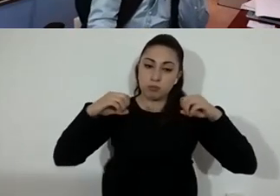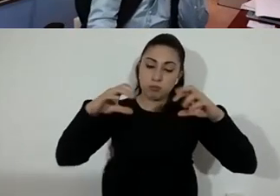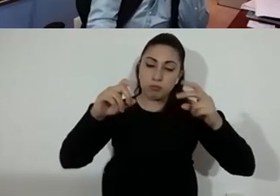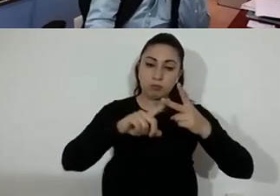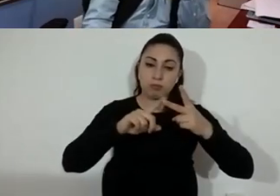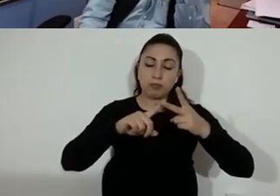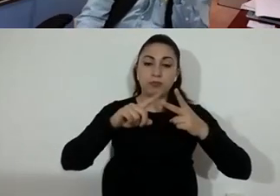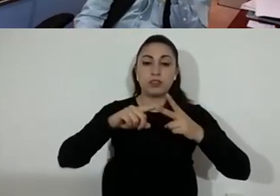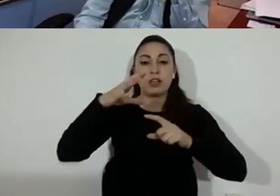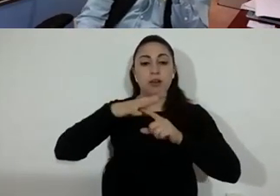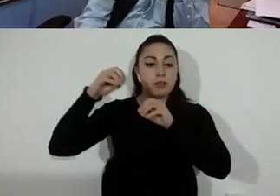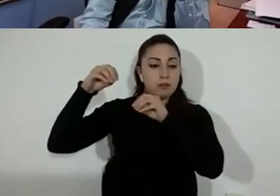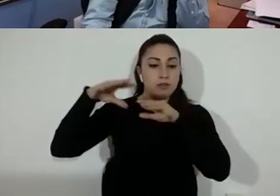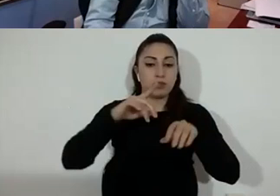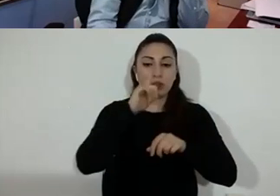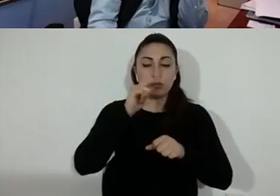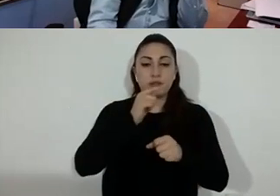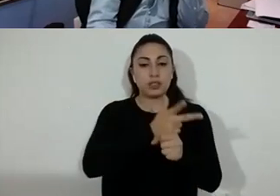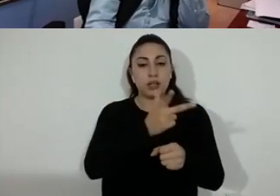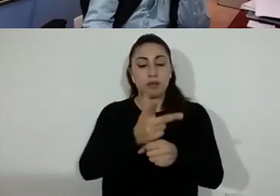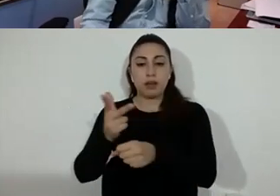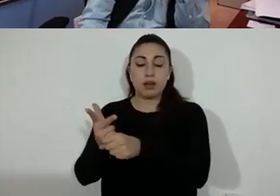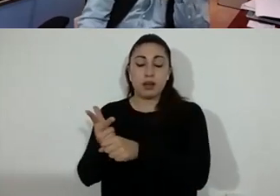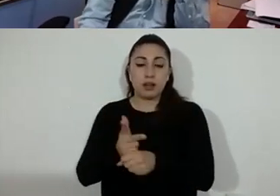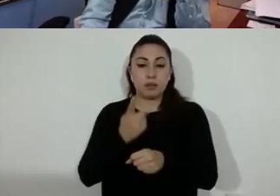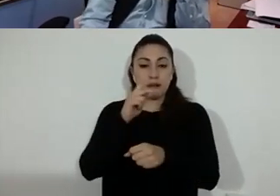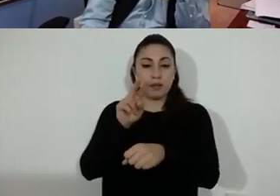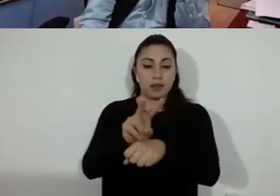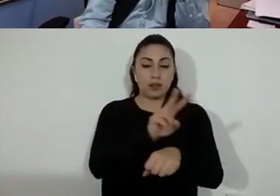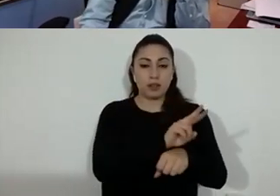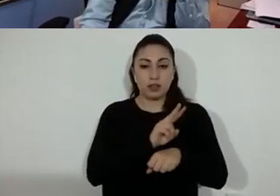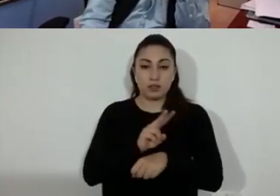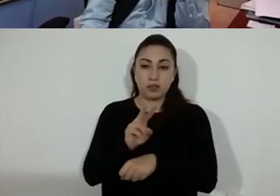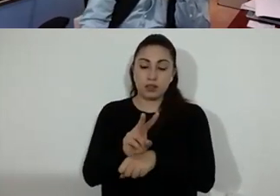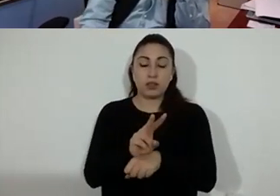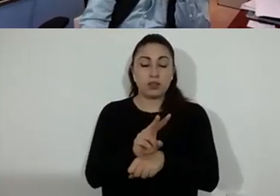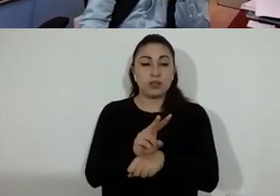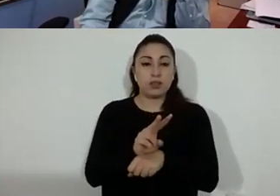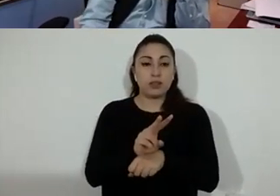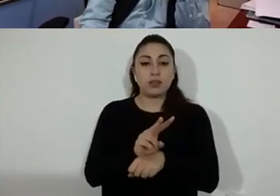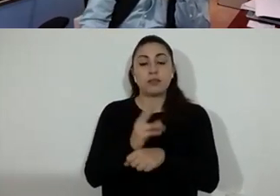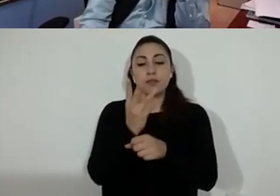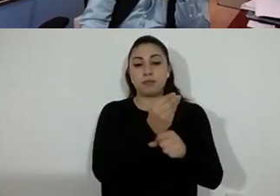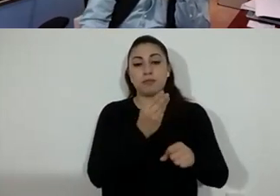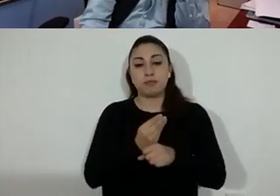luminarias, lámparas, cámaras de seguridad, videocámaras y videovigilancia,